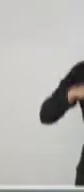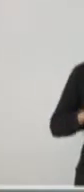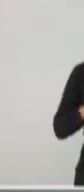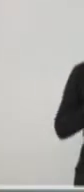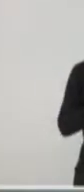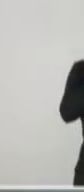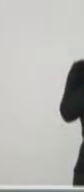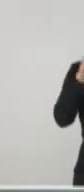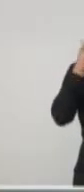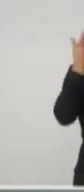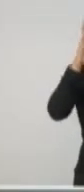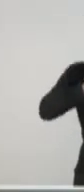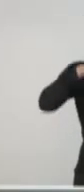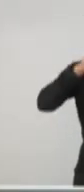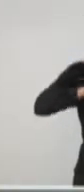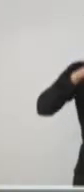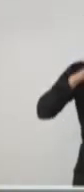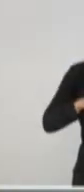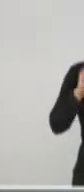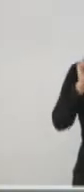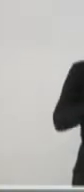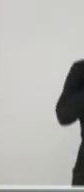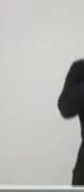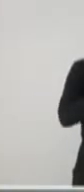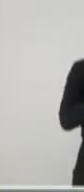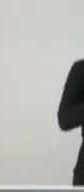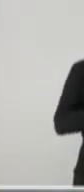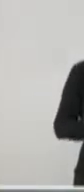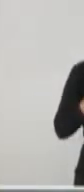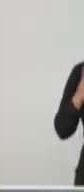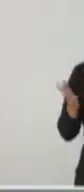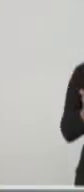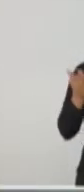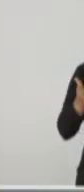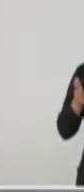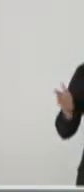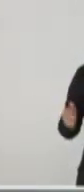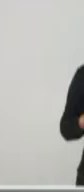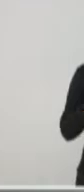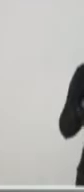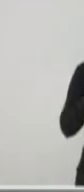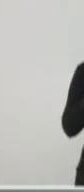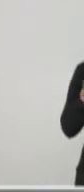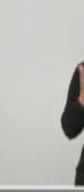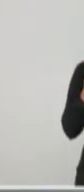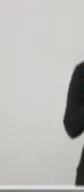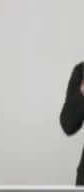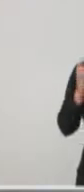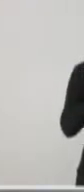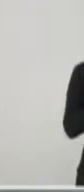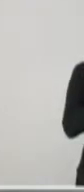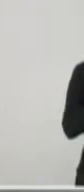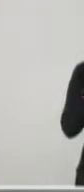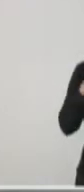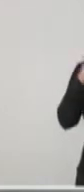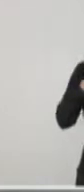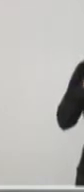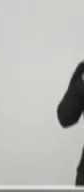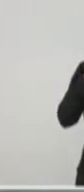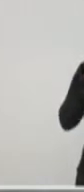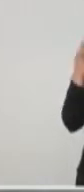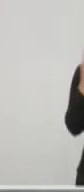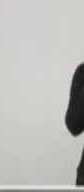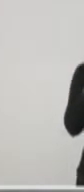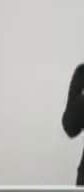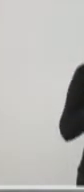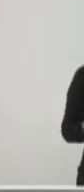turismo, industria, comercio y simplificación administrativa, Baltasar Hinojosa planteó un realzamiento de la economía tamaulipeca.